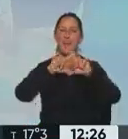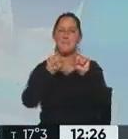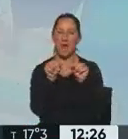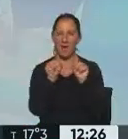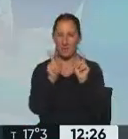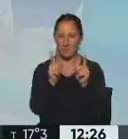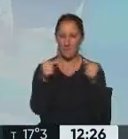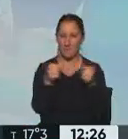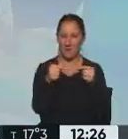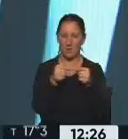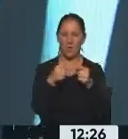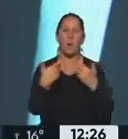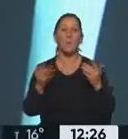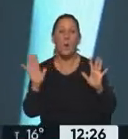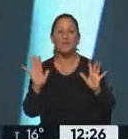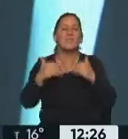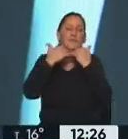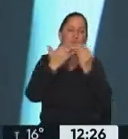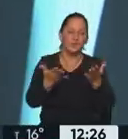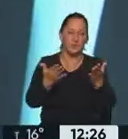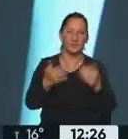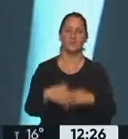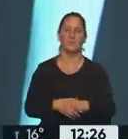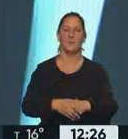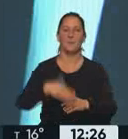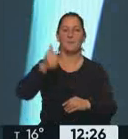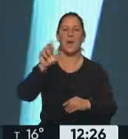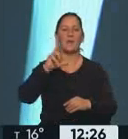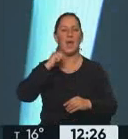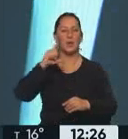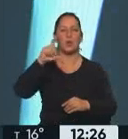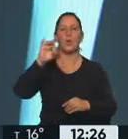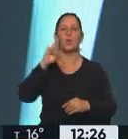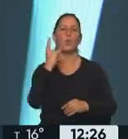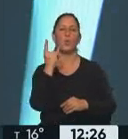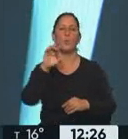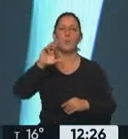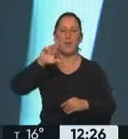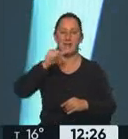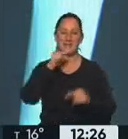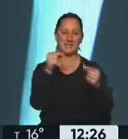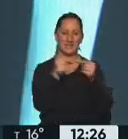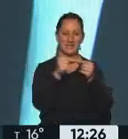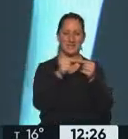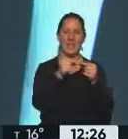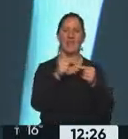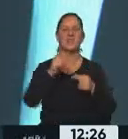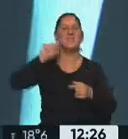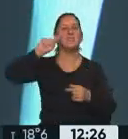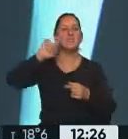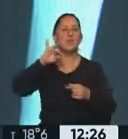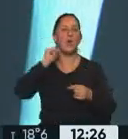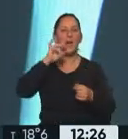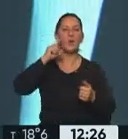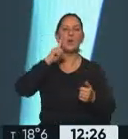salvando el detalle. ¿Puede pasar? No sabemos. Están Mariano Con y Gastón Duprat con una serie. Son los realizadores del Ciudadano Ilustre, del